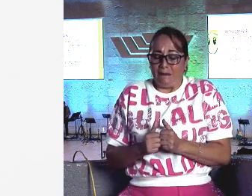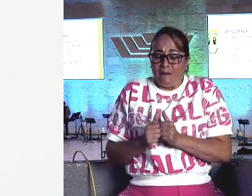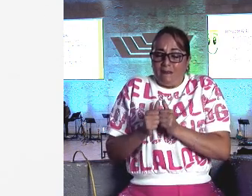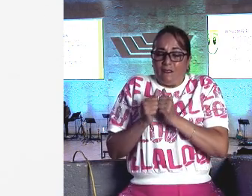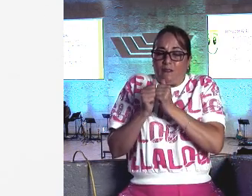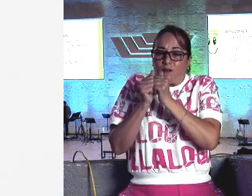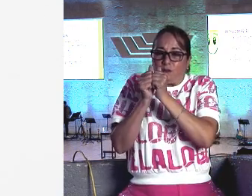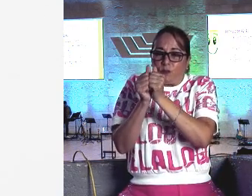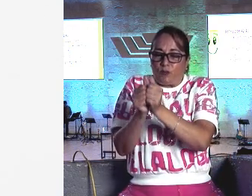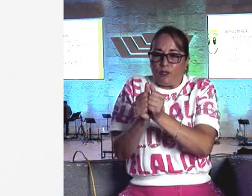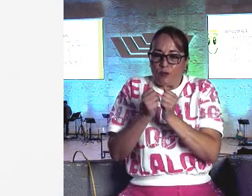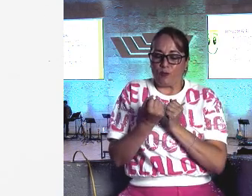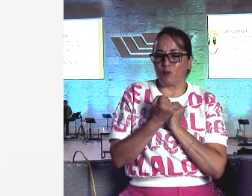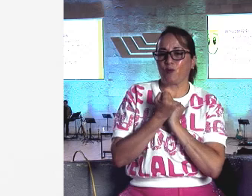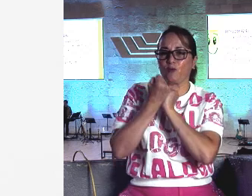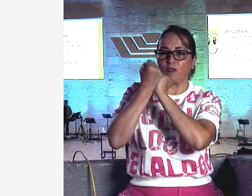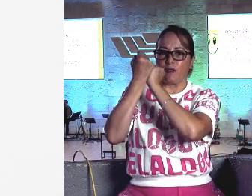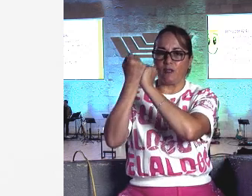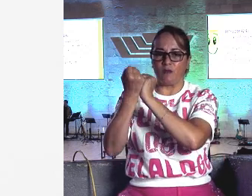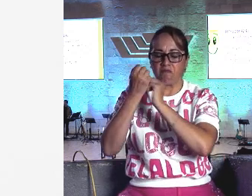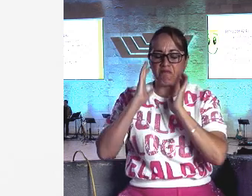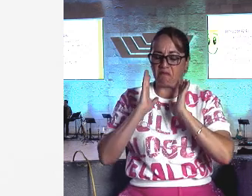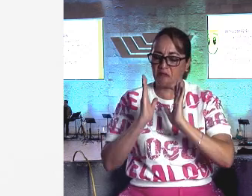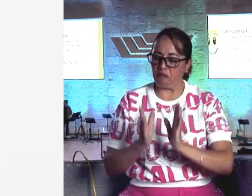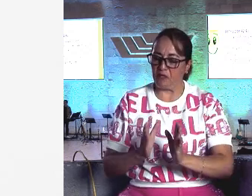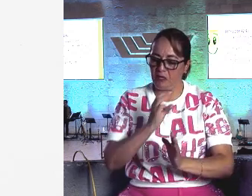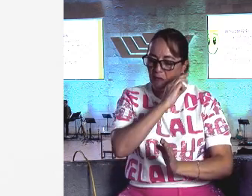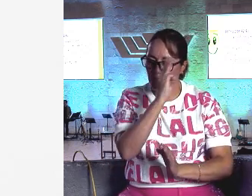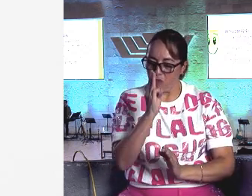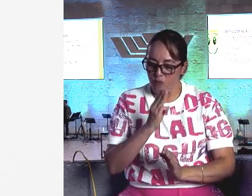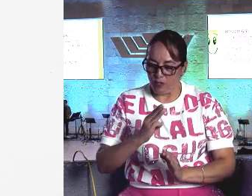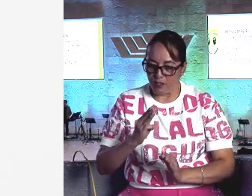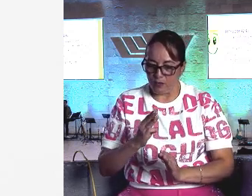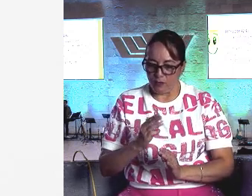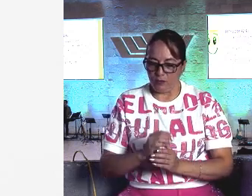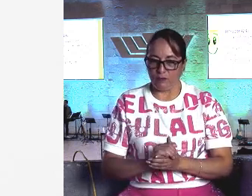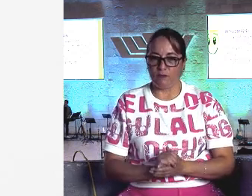alegría, ya habría muerto en mi sufrimiento.